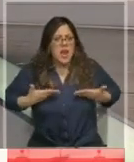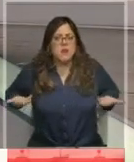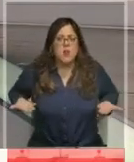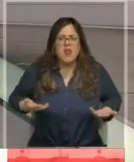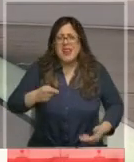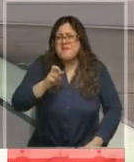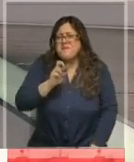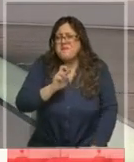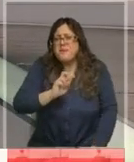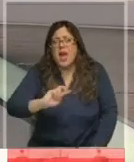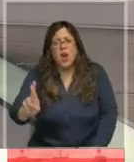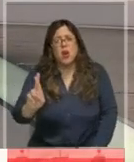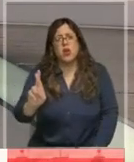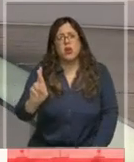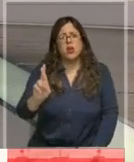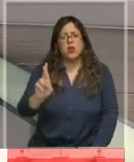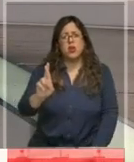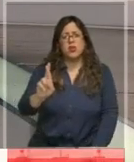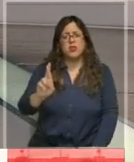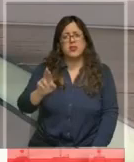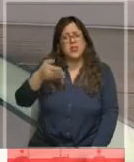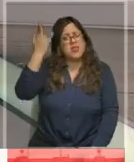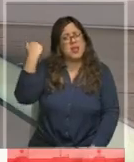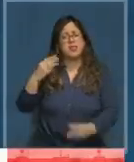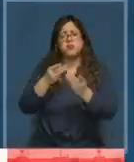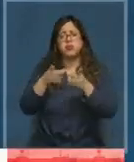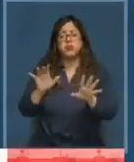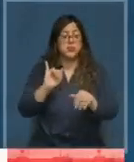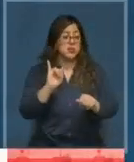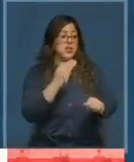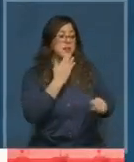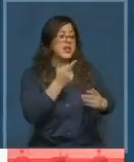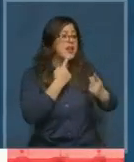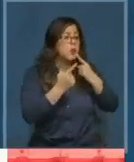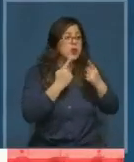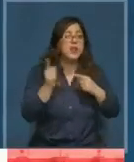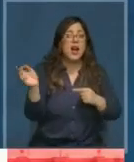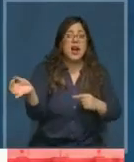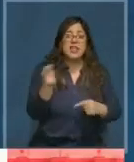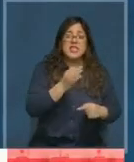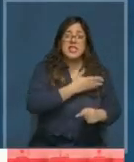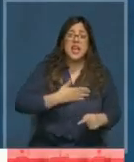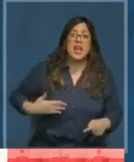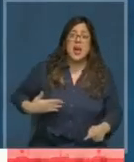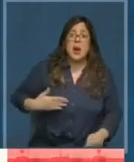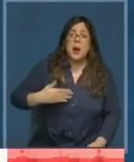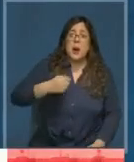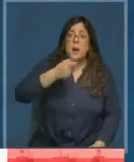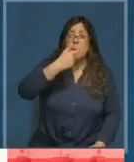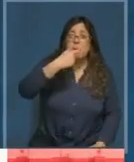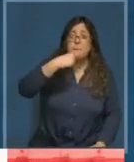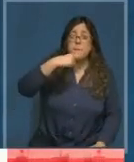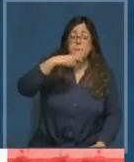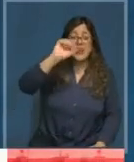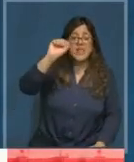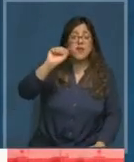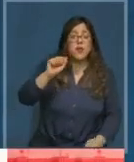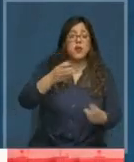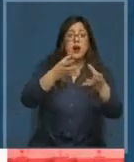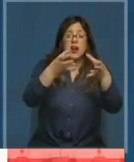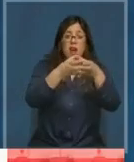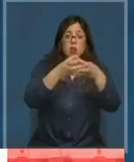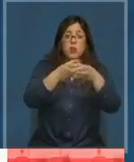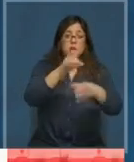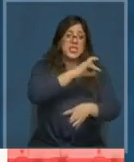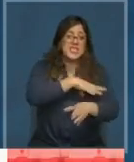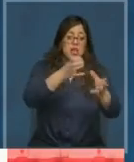peor desde la democracia. Bueno, de hecho la última encuesta dice que el presidente Boric es quien más ha dividido a los chilenos, ¿no? En esta materia. Yo sí, no sé esa,